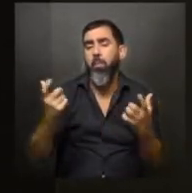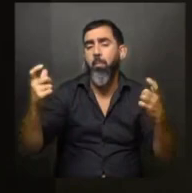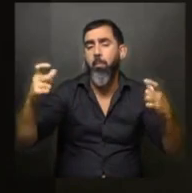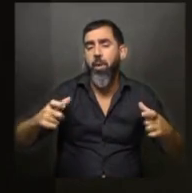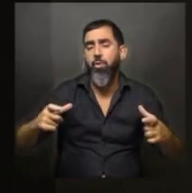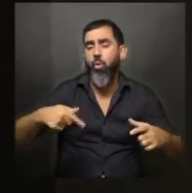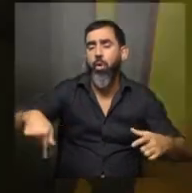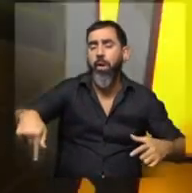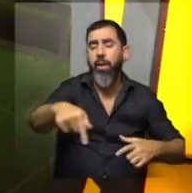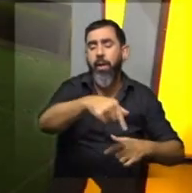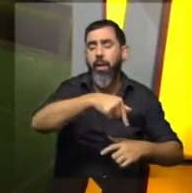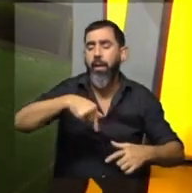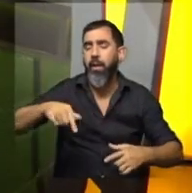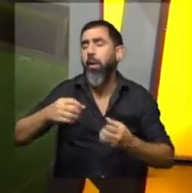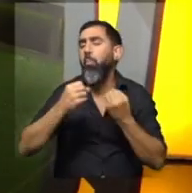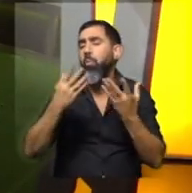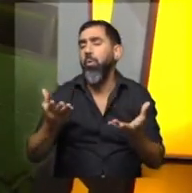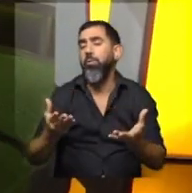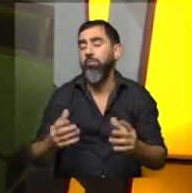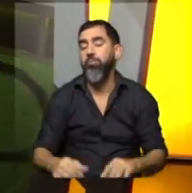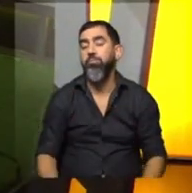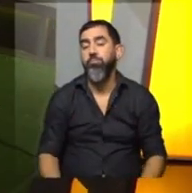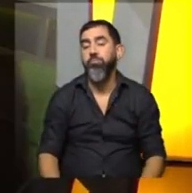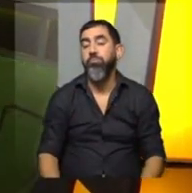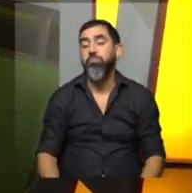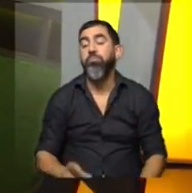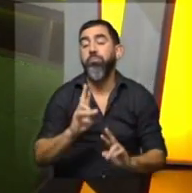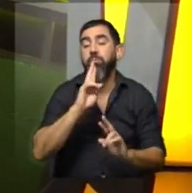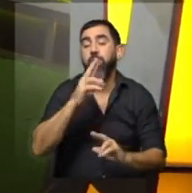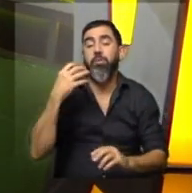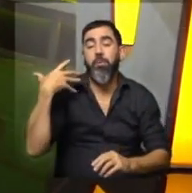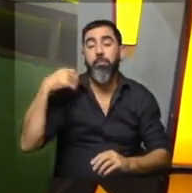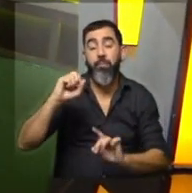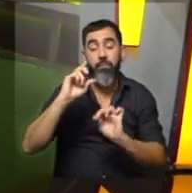que girar. A ver. Y también, bueno, responde al mito, ¿no? A ver.